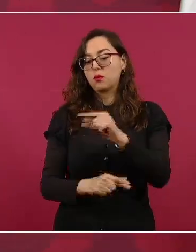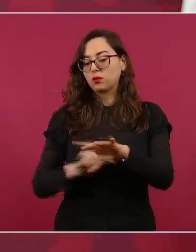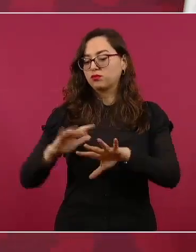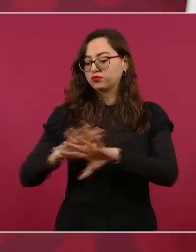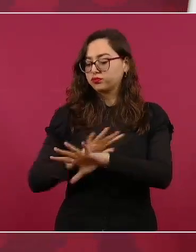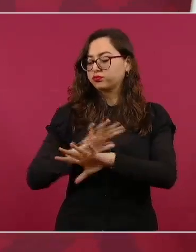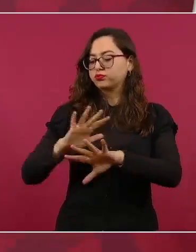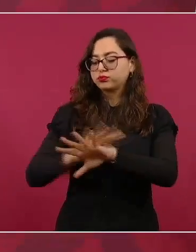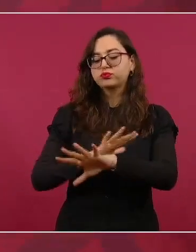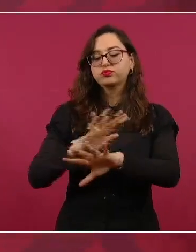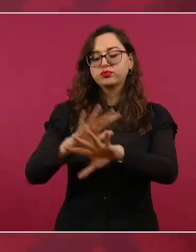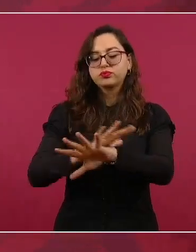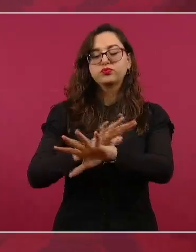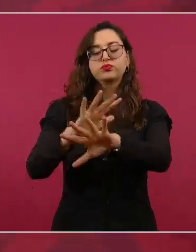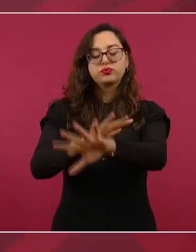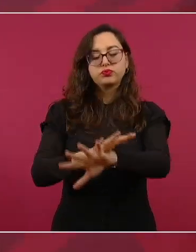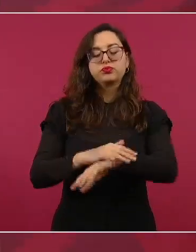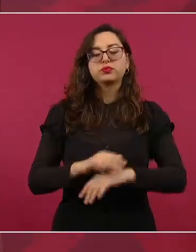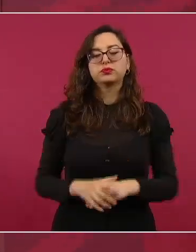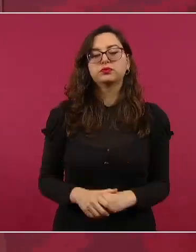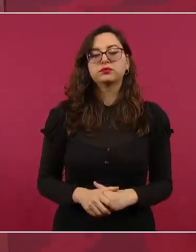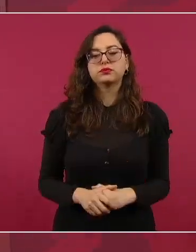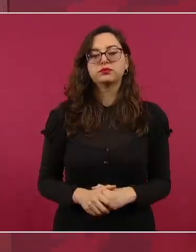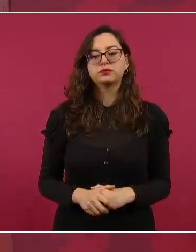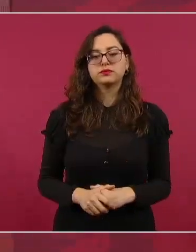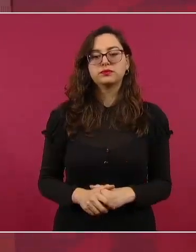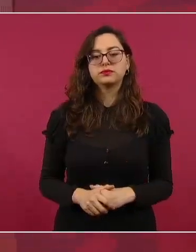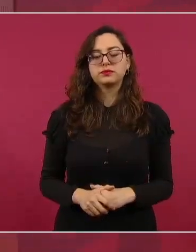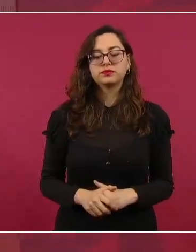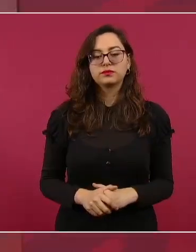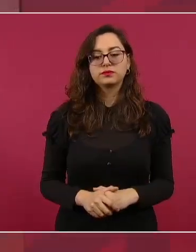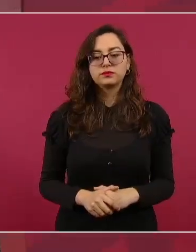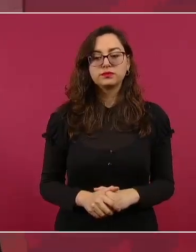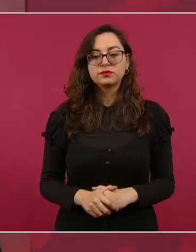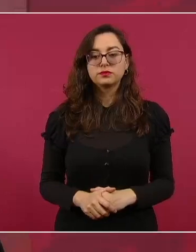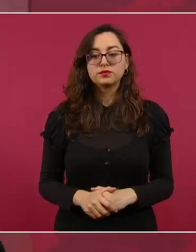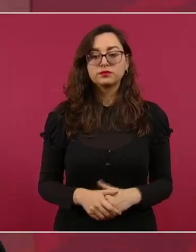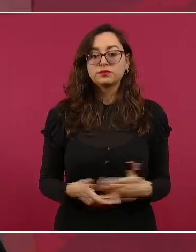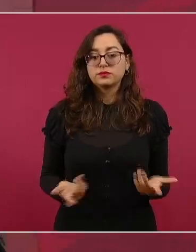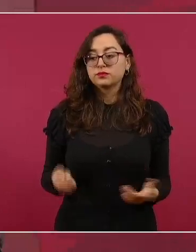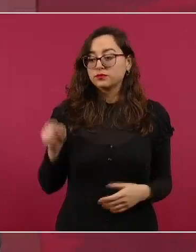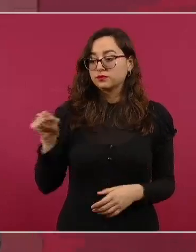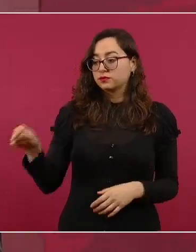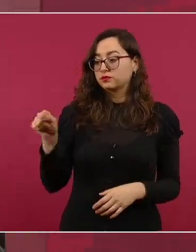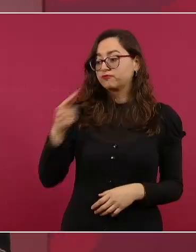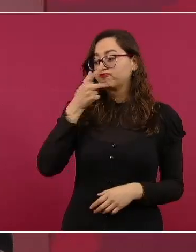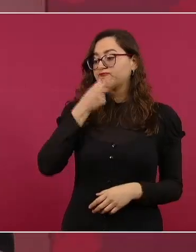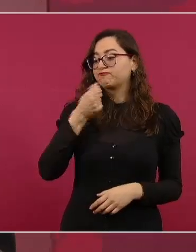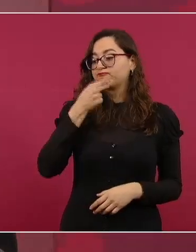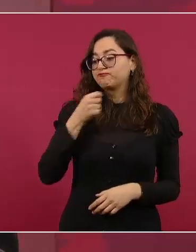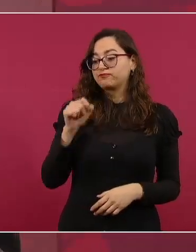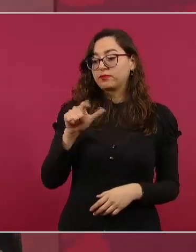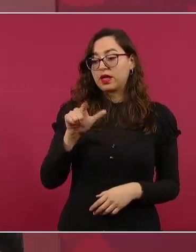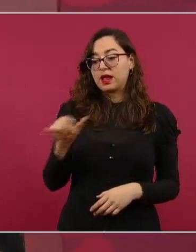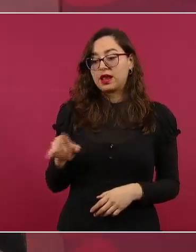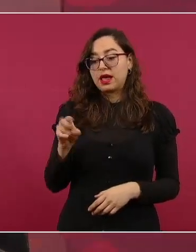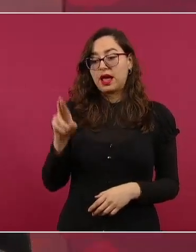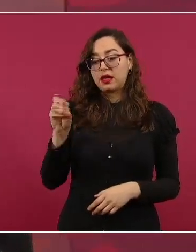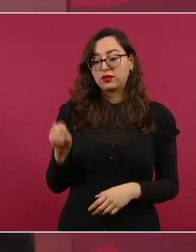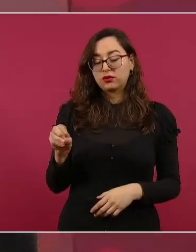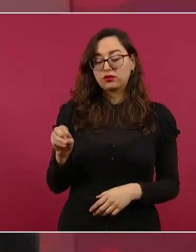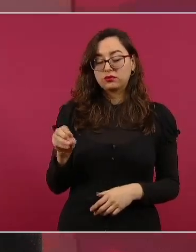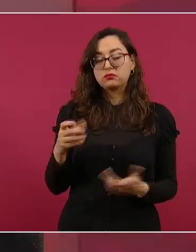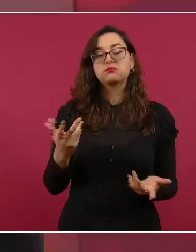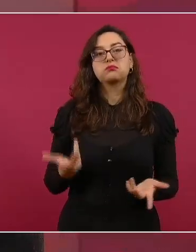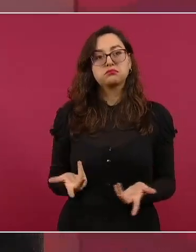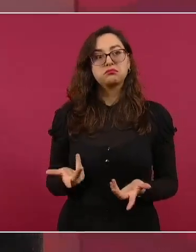poco a poco. Y el hecho de que Alejandro Encinas esté a cargo de